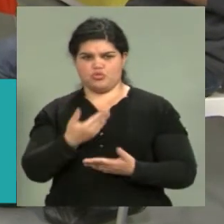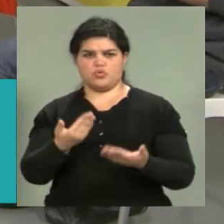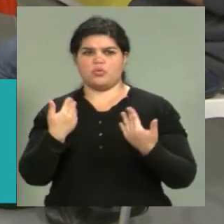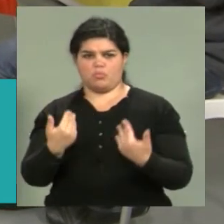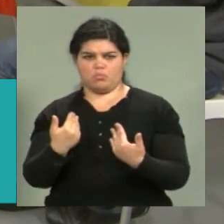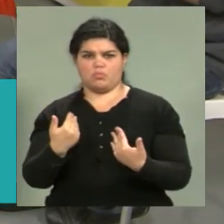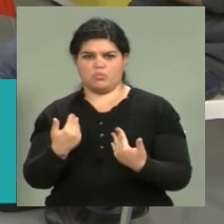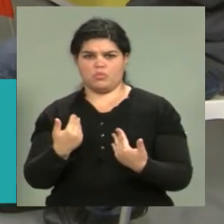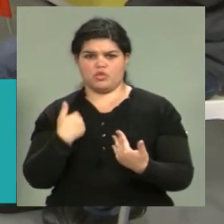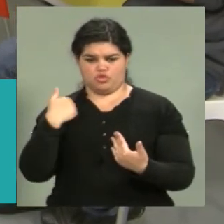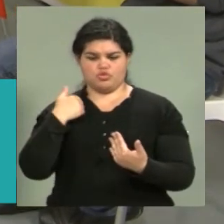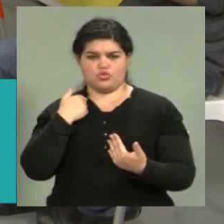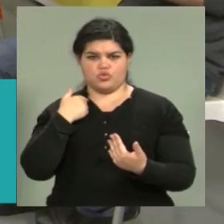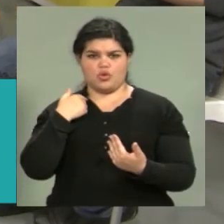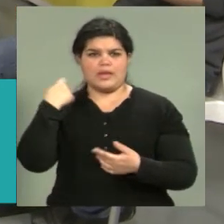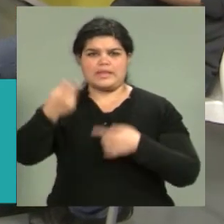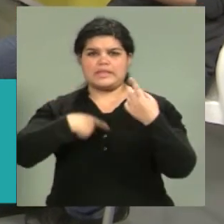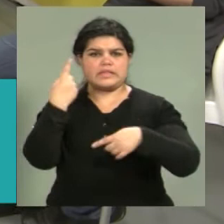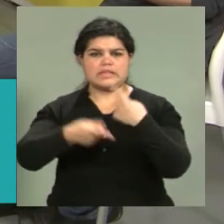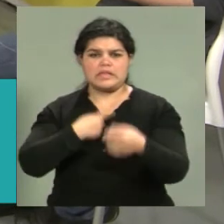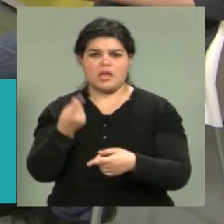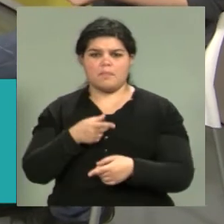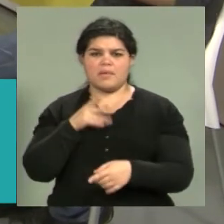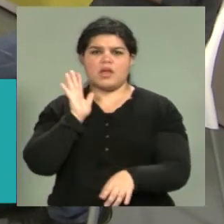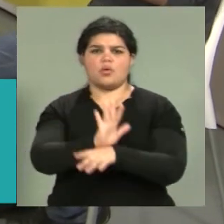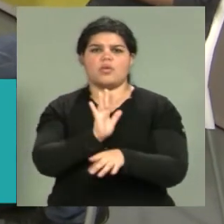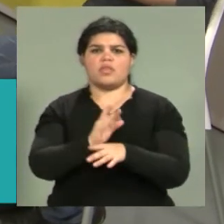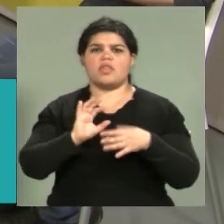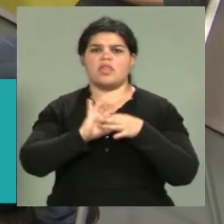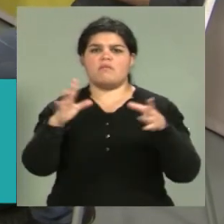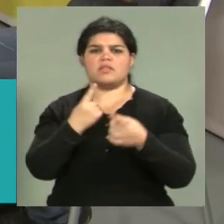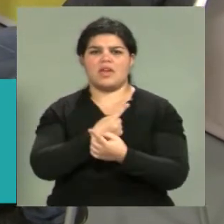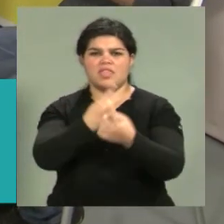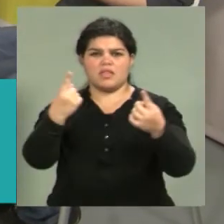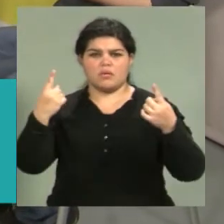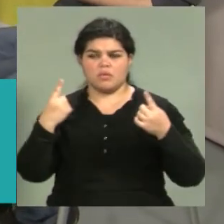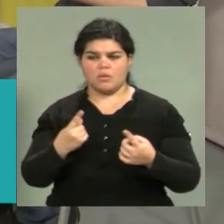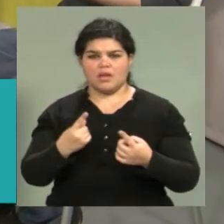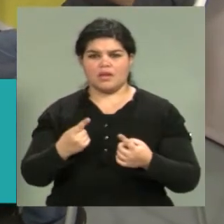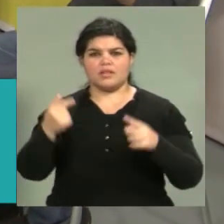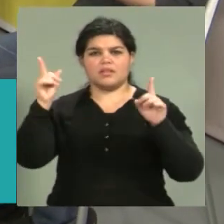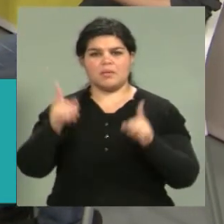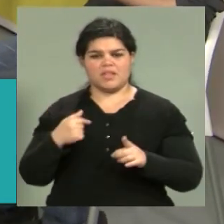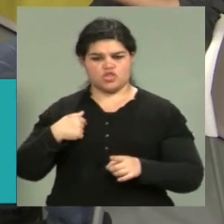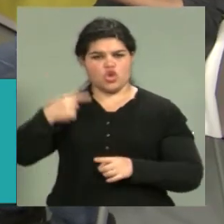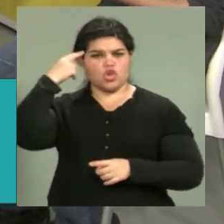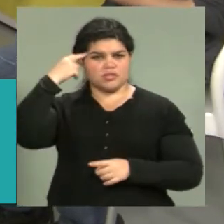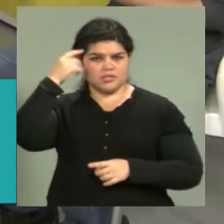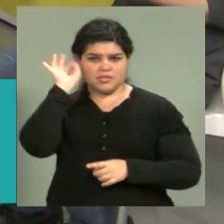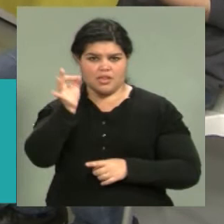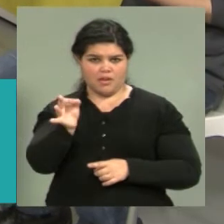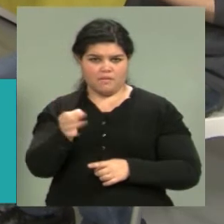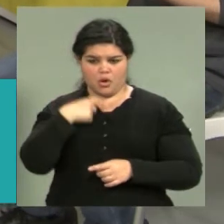que construyo el concepto de libertad individual y que tengo mi propia conciencia, mi propio